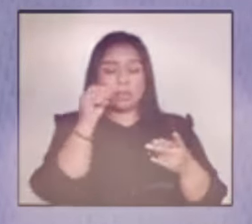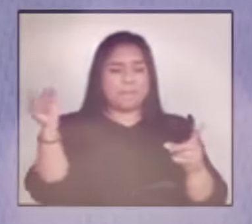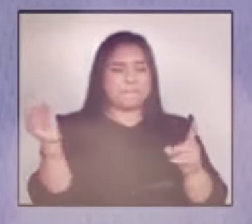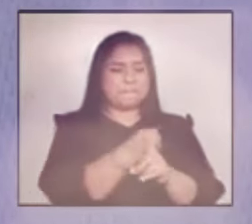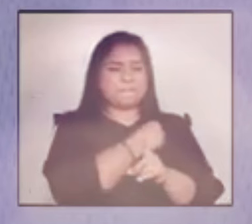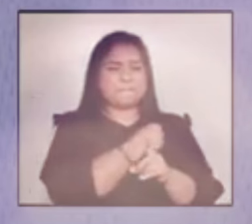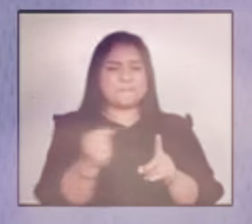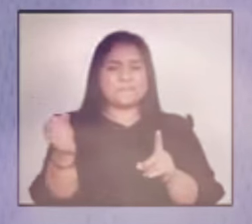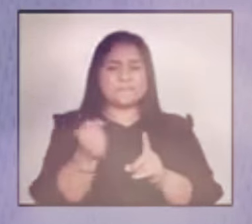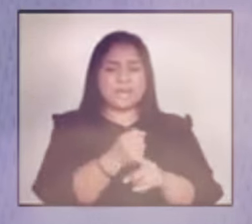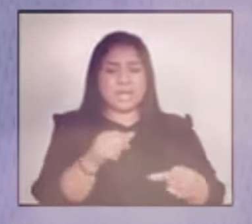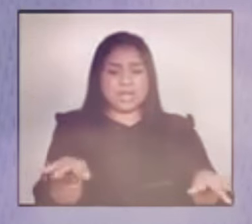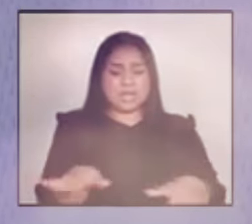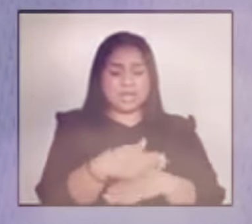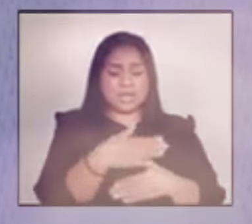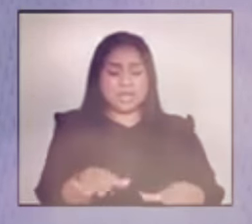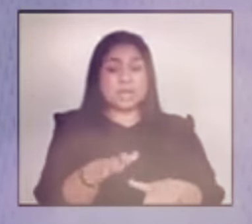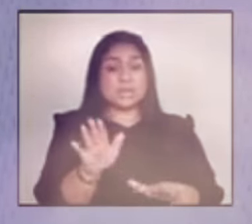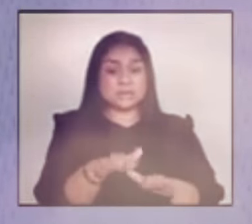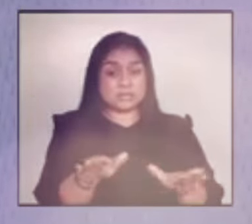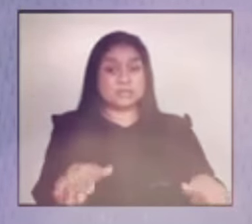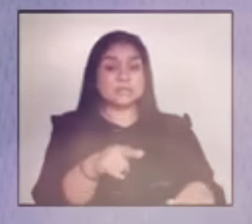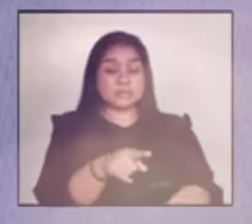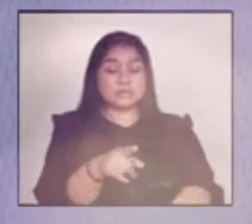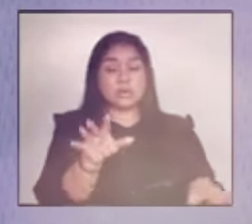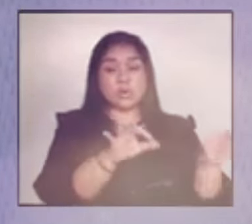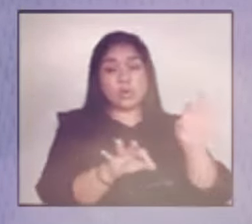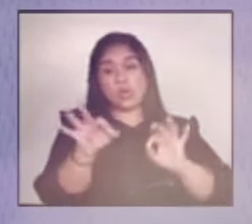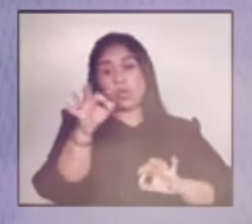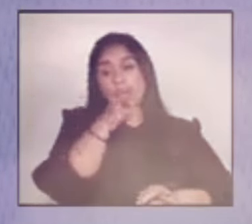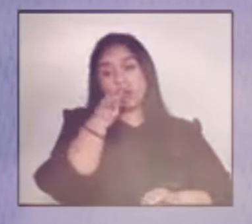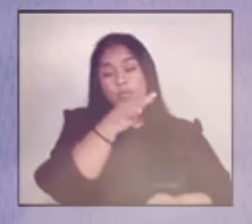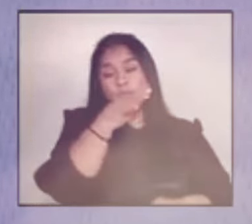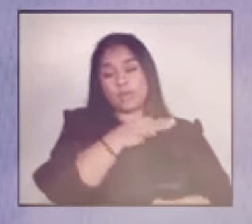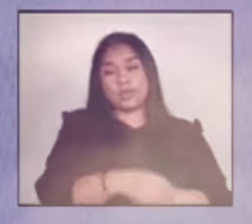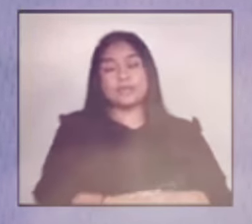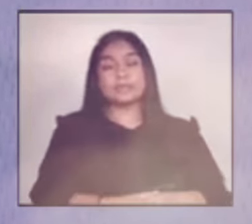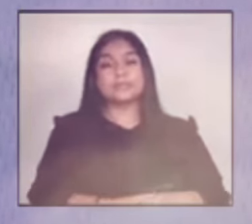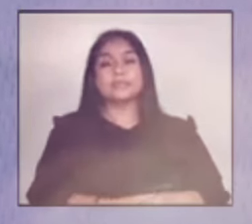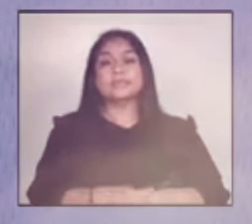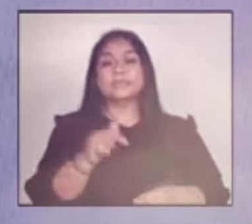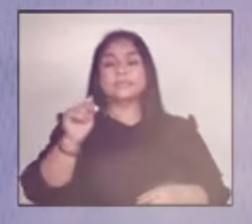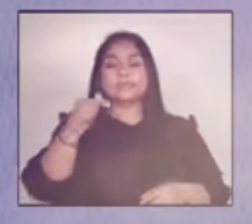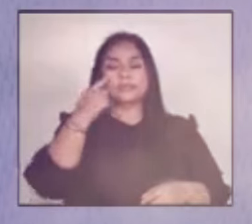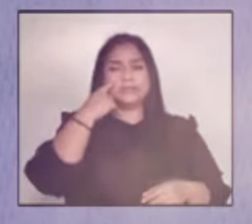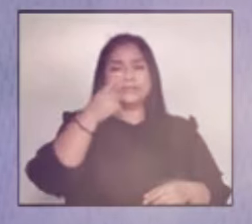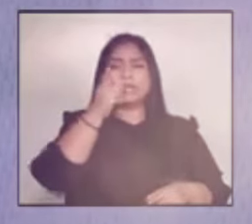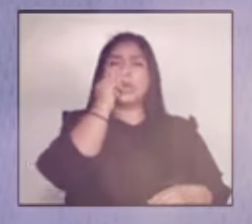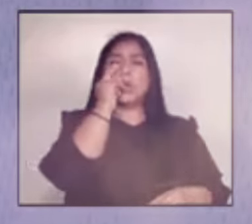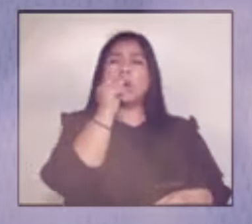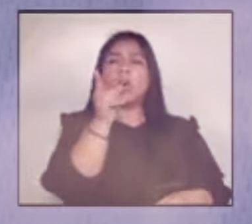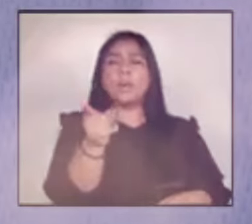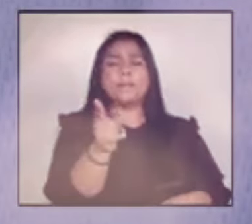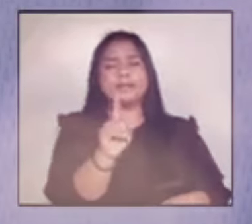escrúpulos en las calles a las niñas o a las mujeres, de aquel hombre que no está